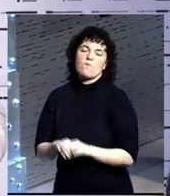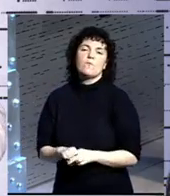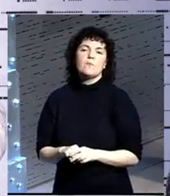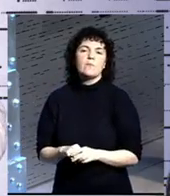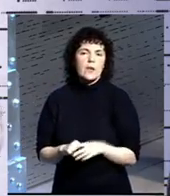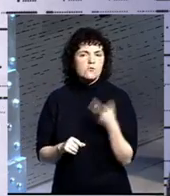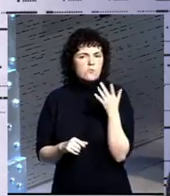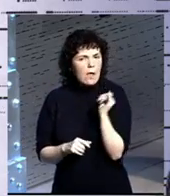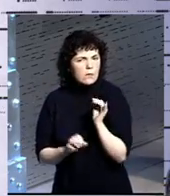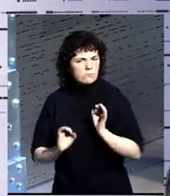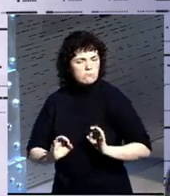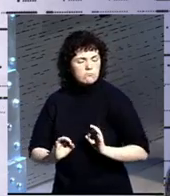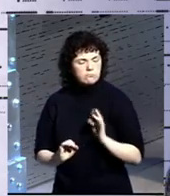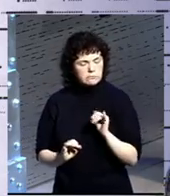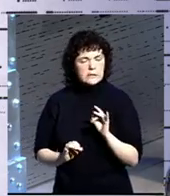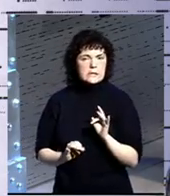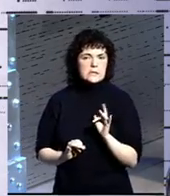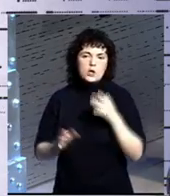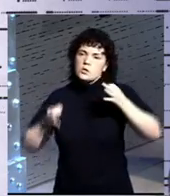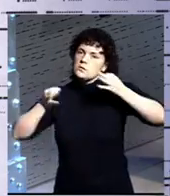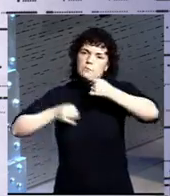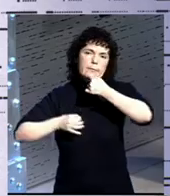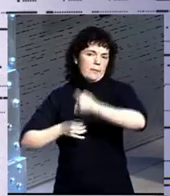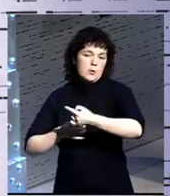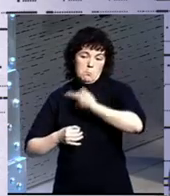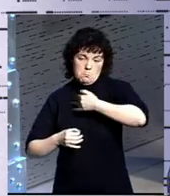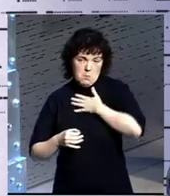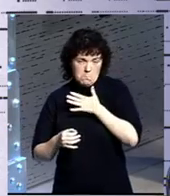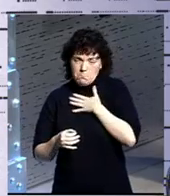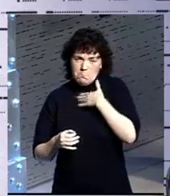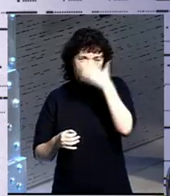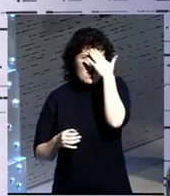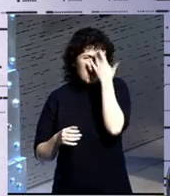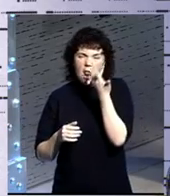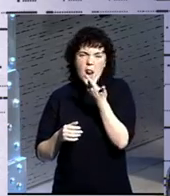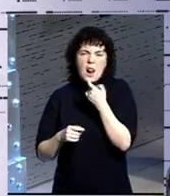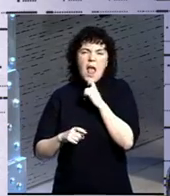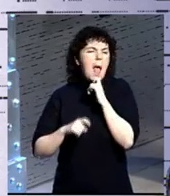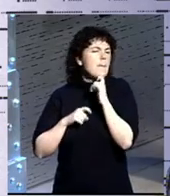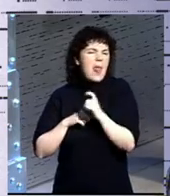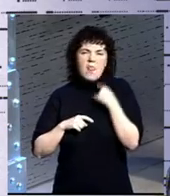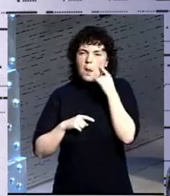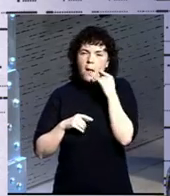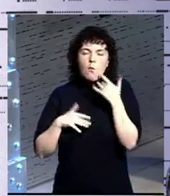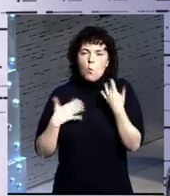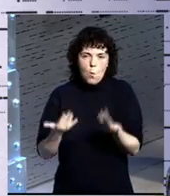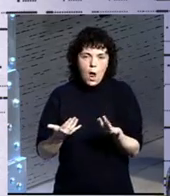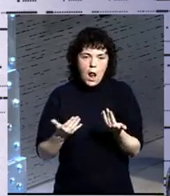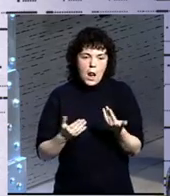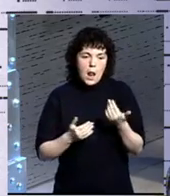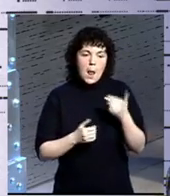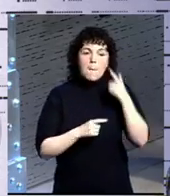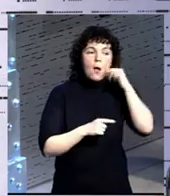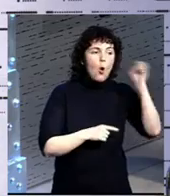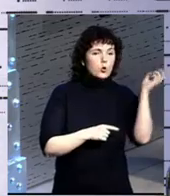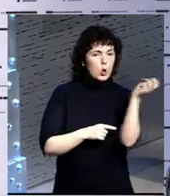eso existe. Y yo siempre digo, nuestra principal amenaza en el banco no la consideramos los demás